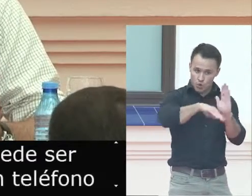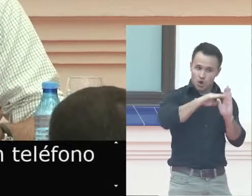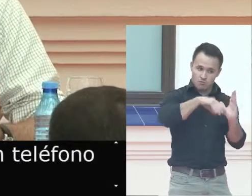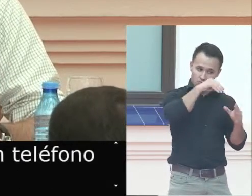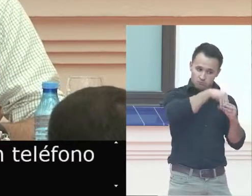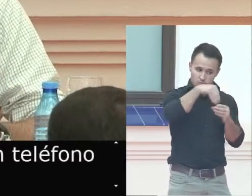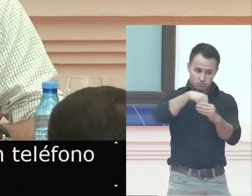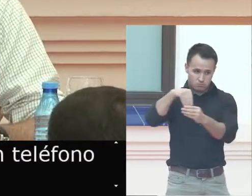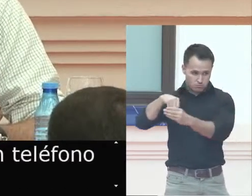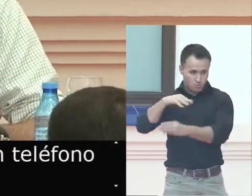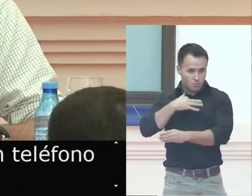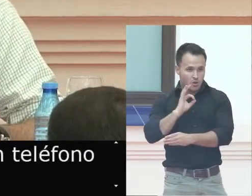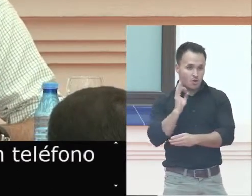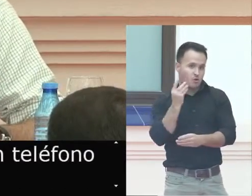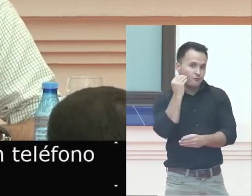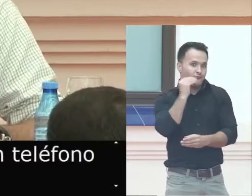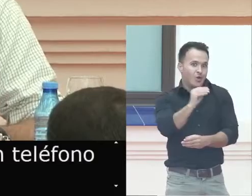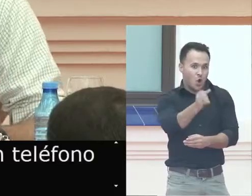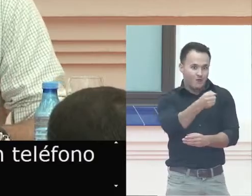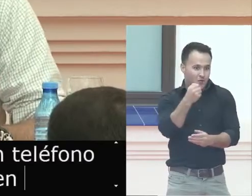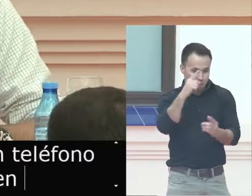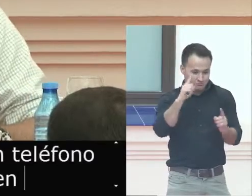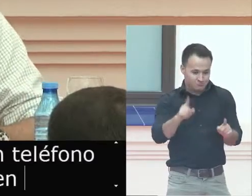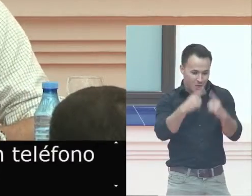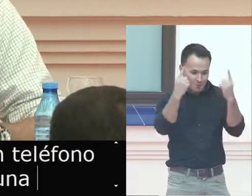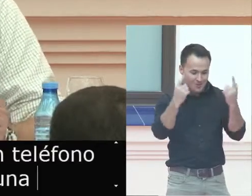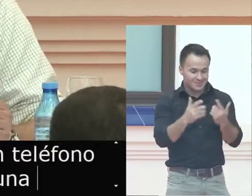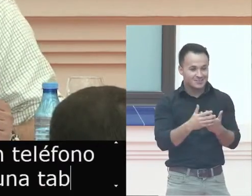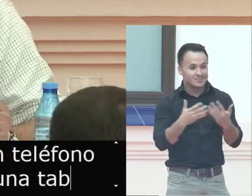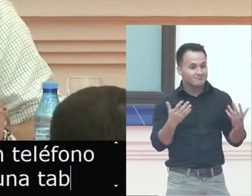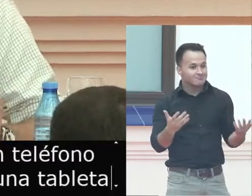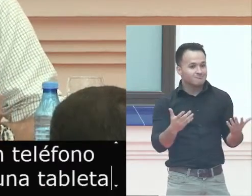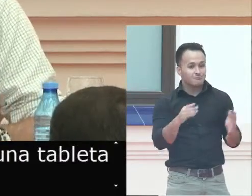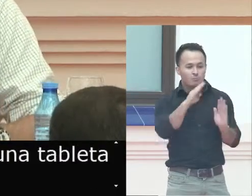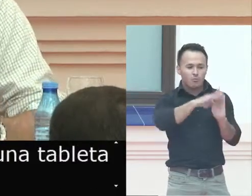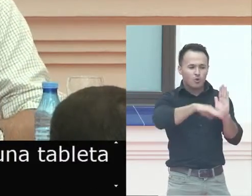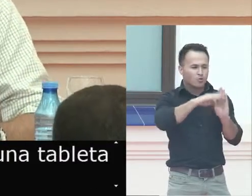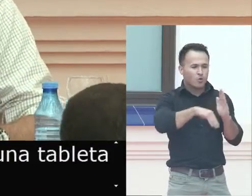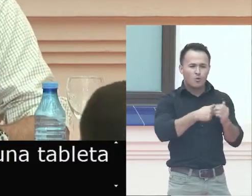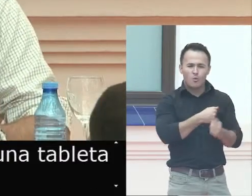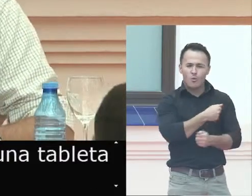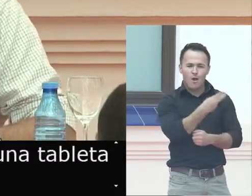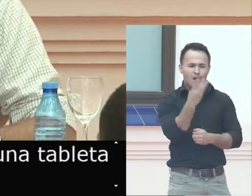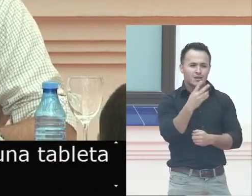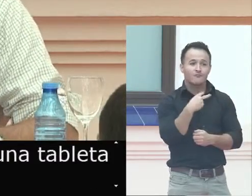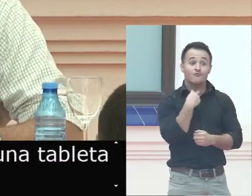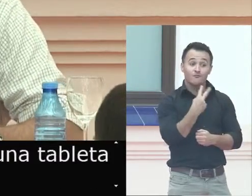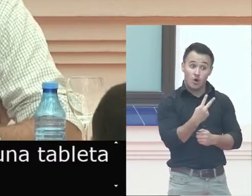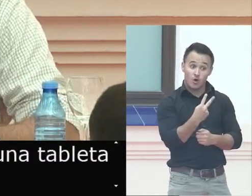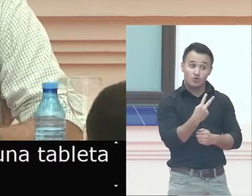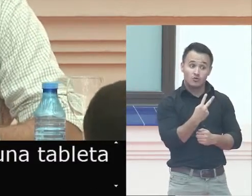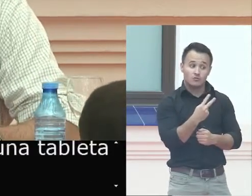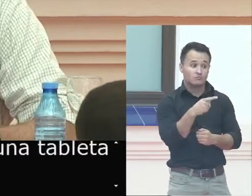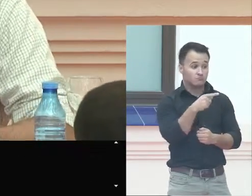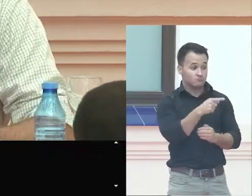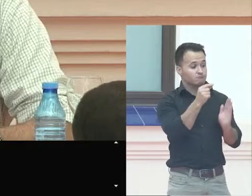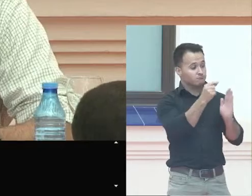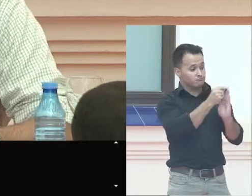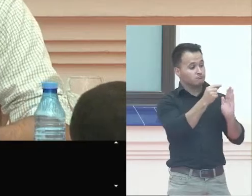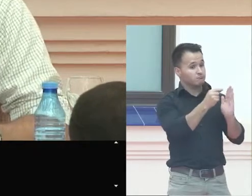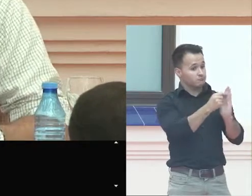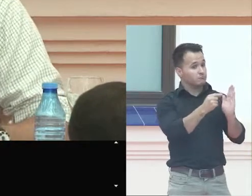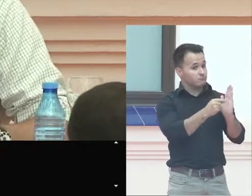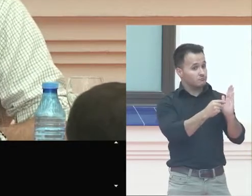el frigorífico, nos da igual. Entonces, cualquier producto que ofrezca comunicación por voz tiene una serie de requisitos